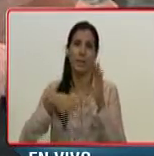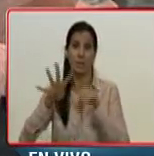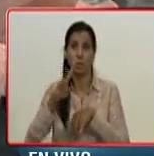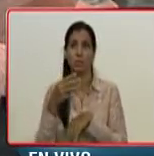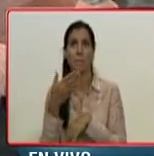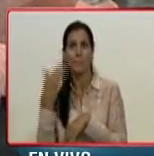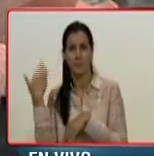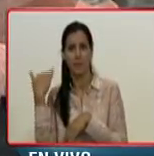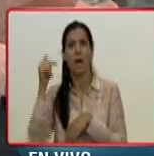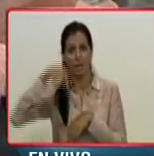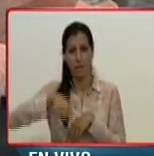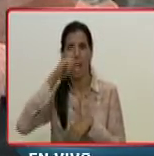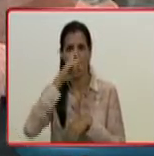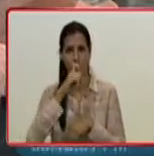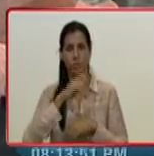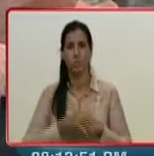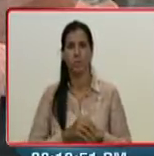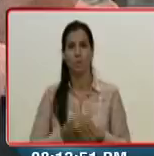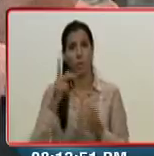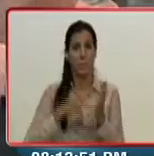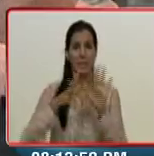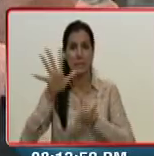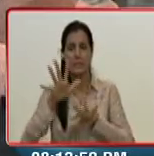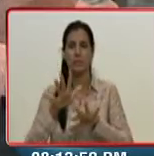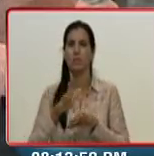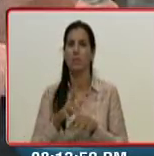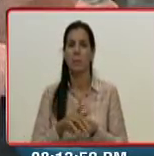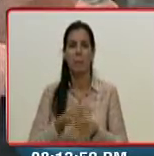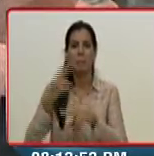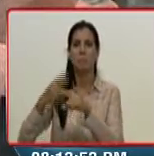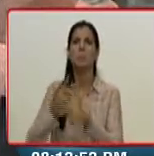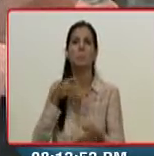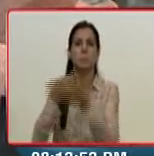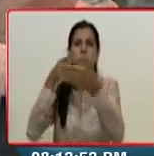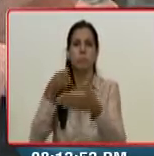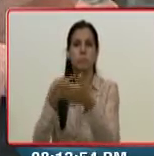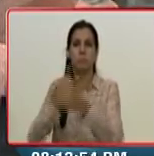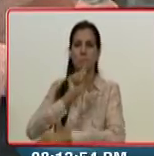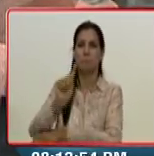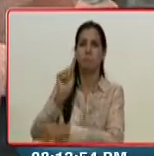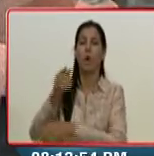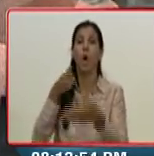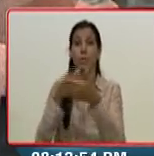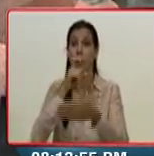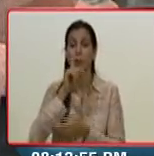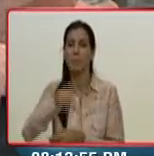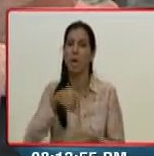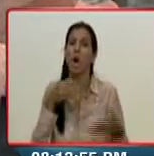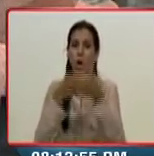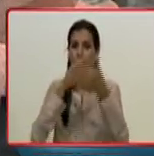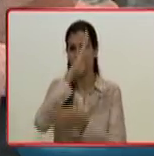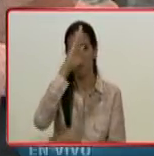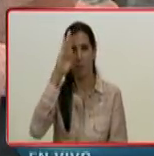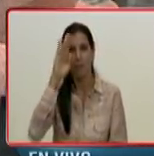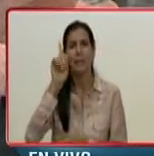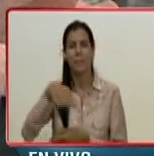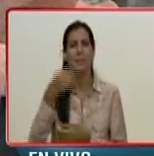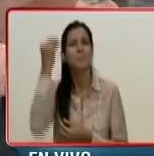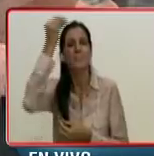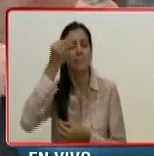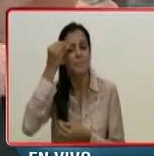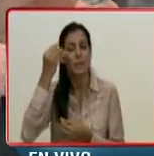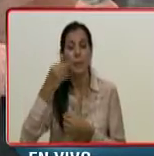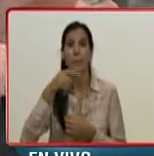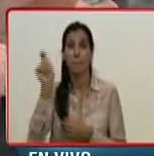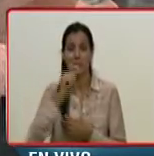2014-2015, las amenazas y los ataques contra Nicolás Maduro y Diosdado Cabello, y quizás la perspectiva de que en los meses